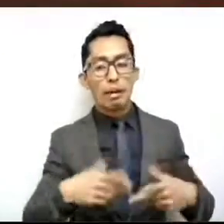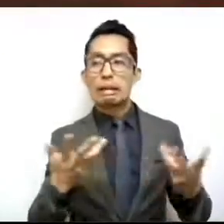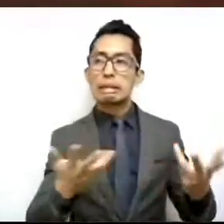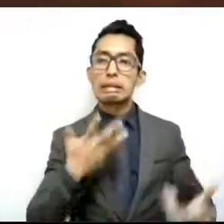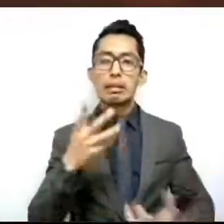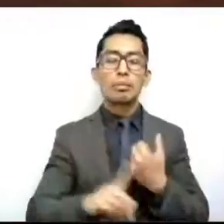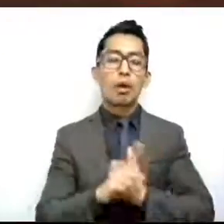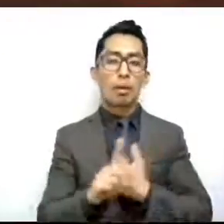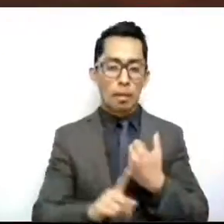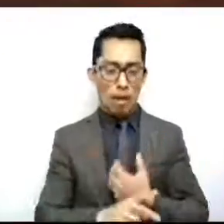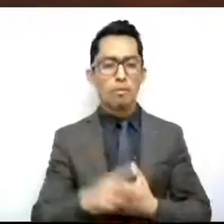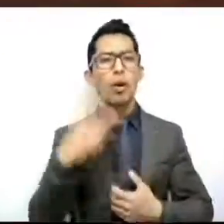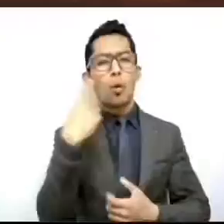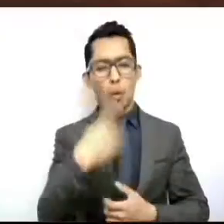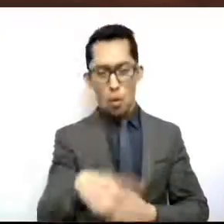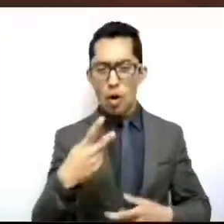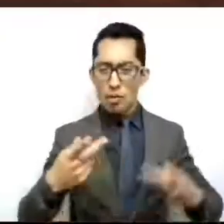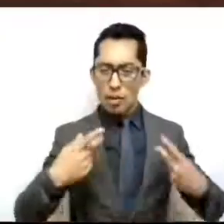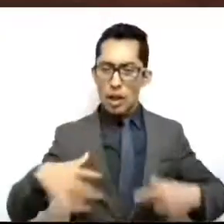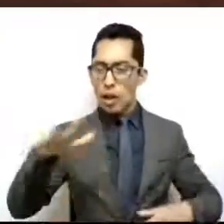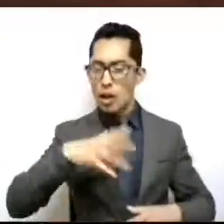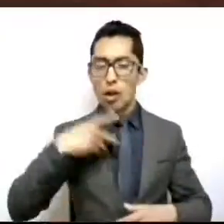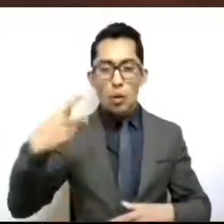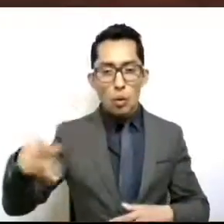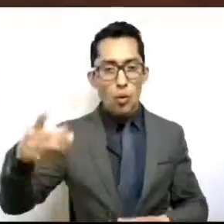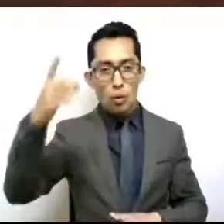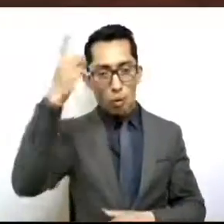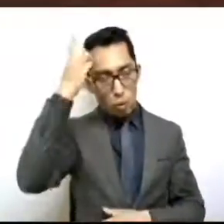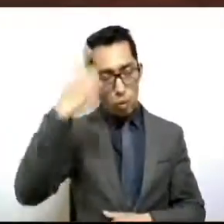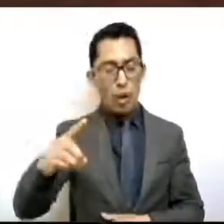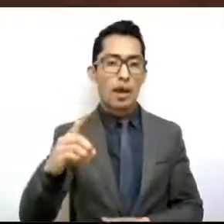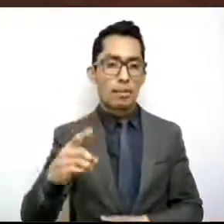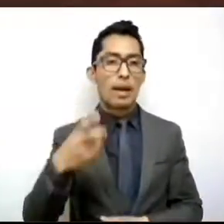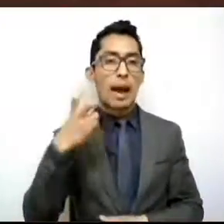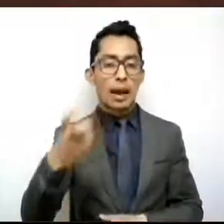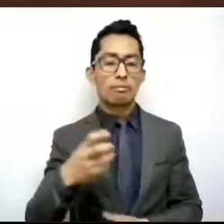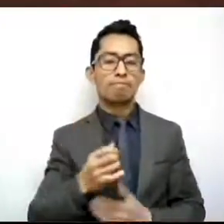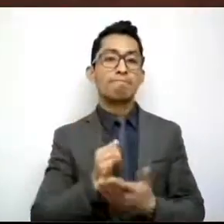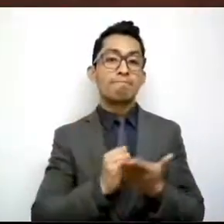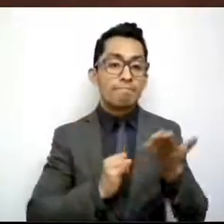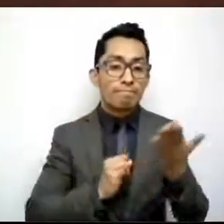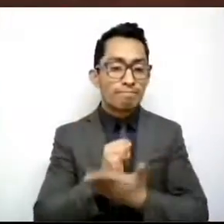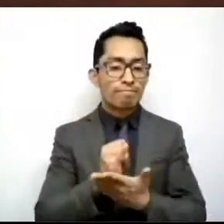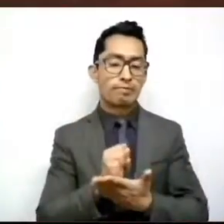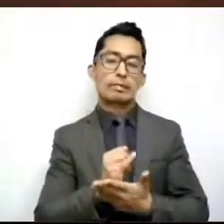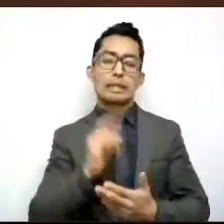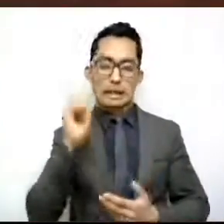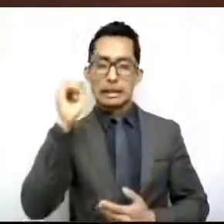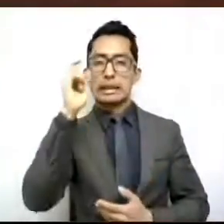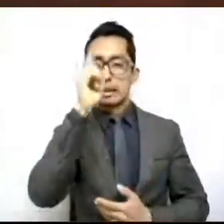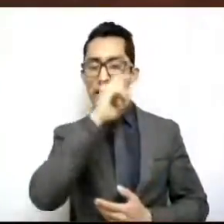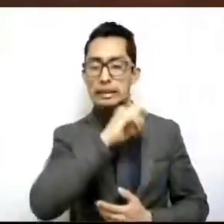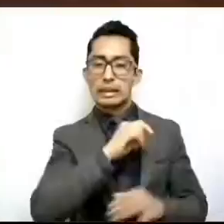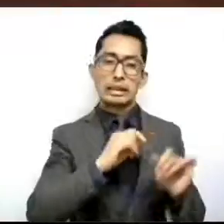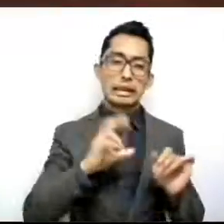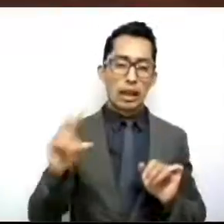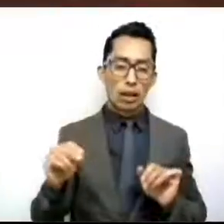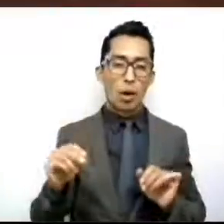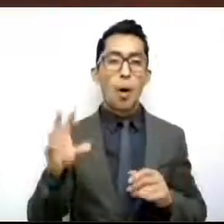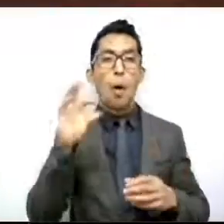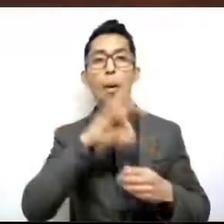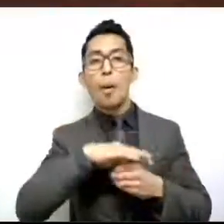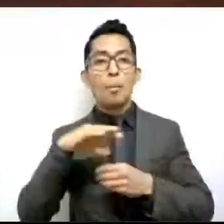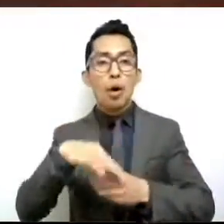los dueños de estos patrimonios. Una decisión difícil, pocos votos